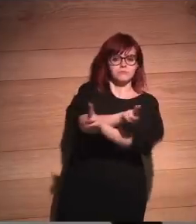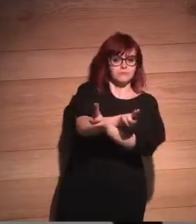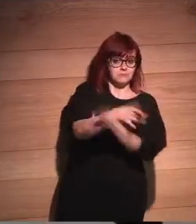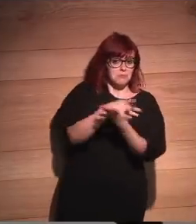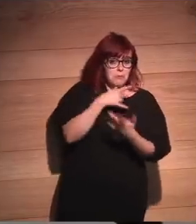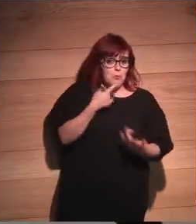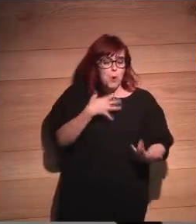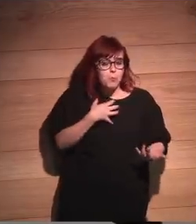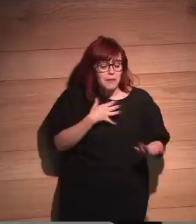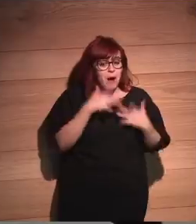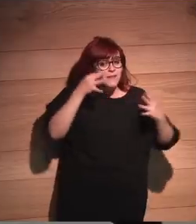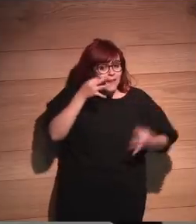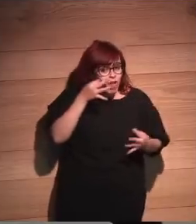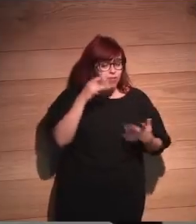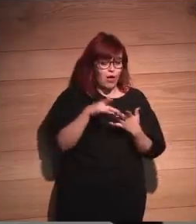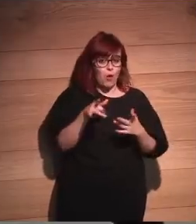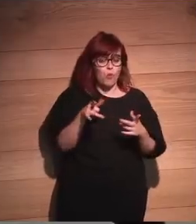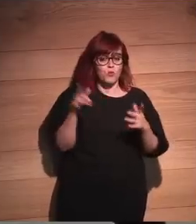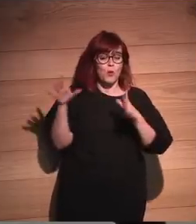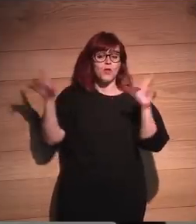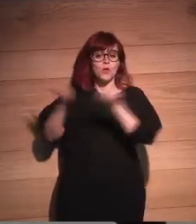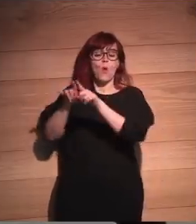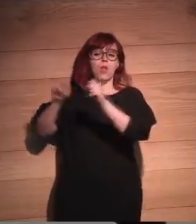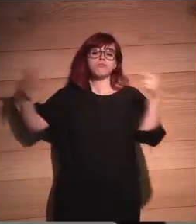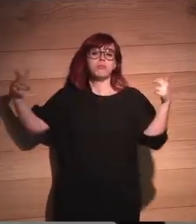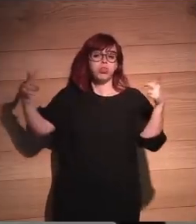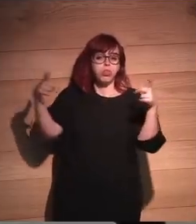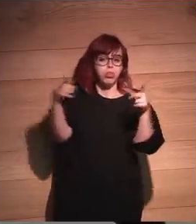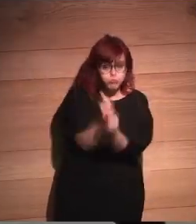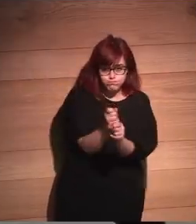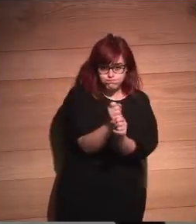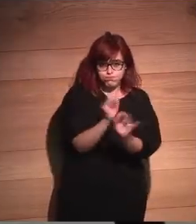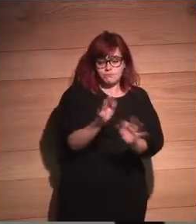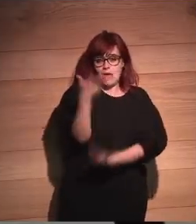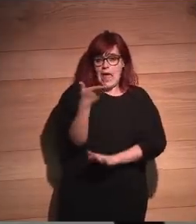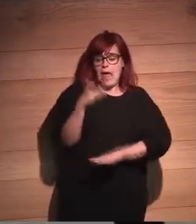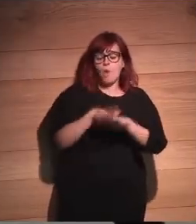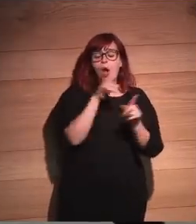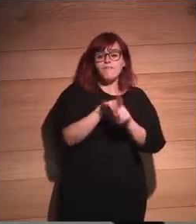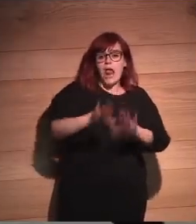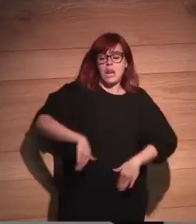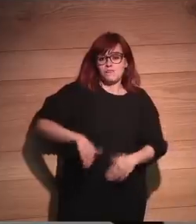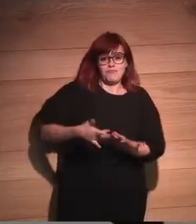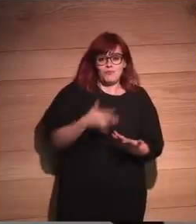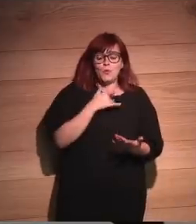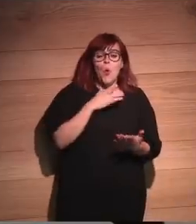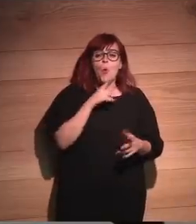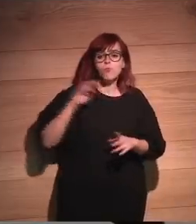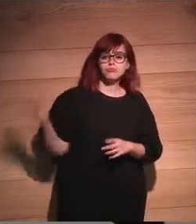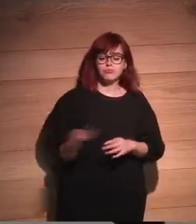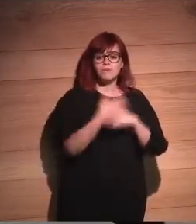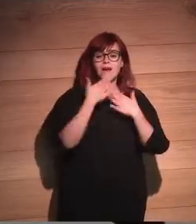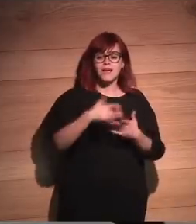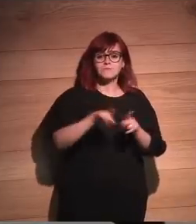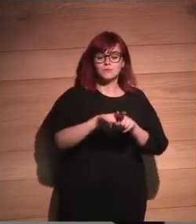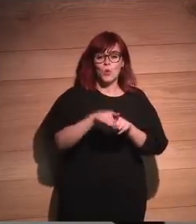esa es la realidad del mundo en el que vivimos. Bueno, pues este mundo multipolar que de la mano de